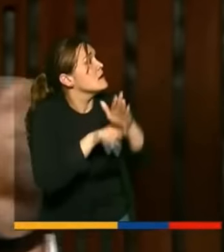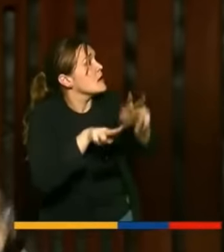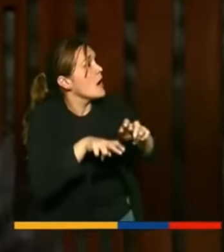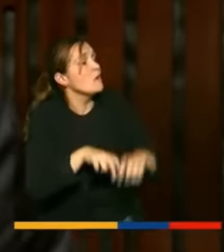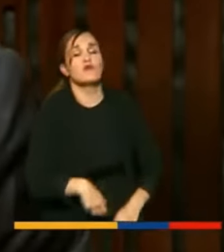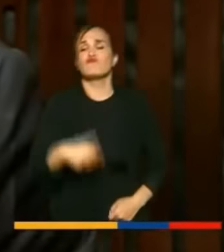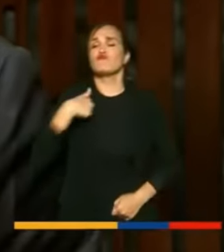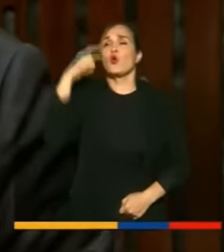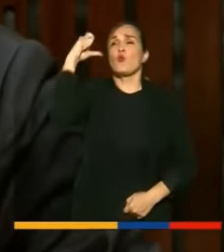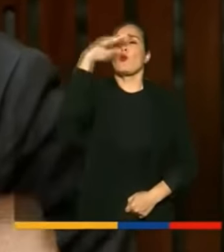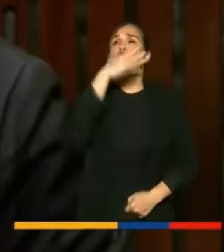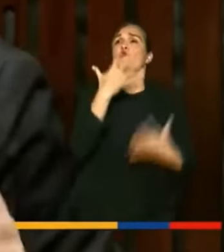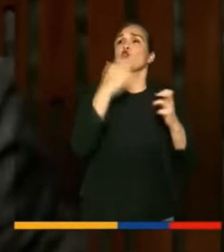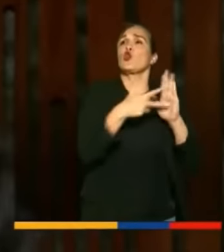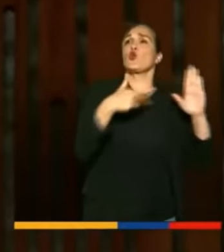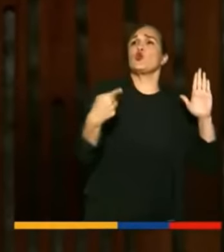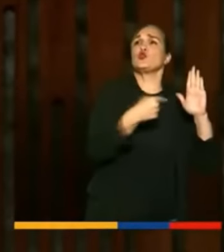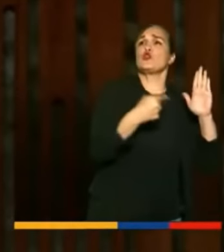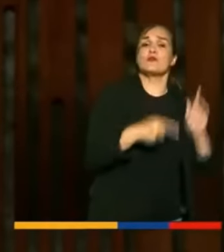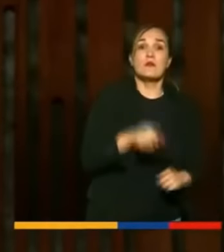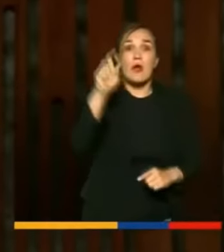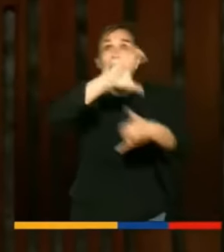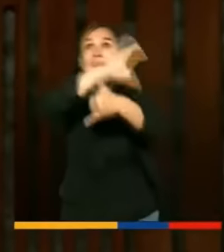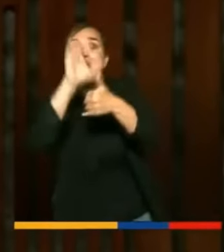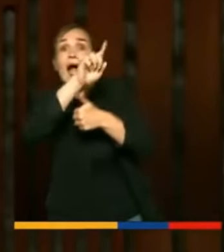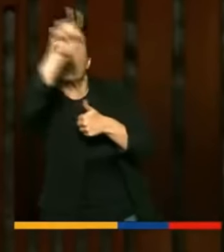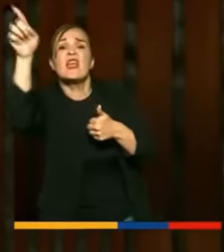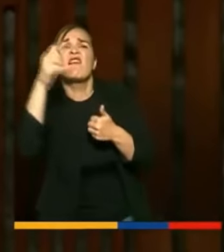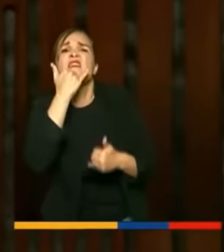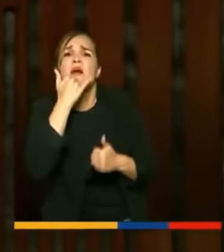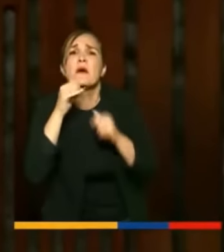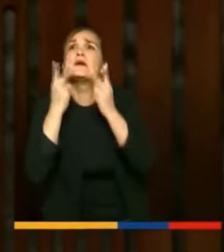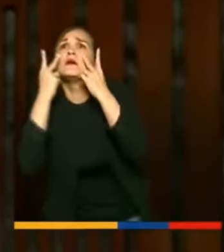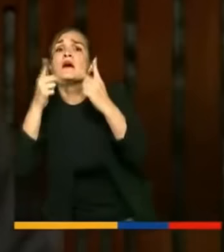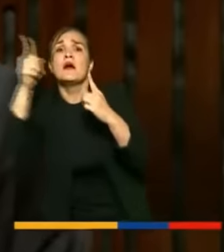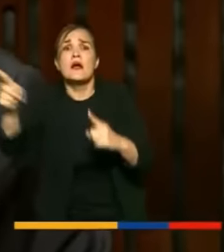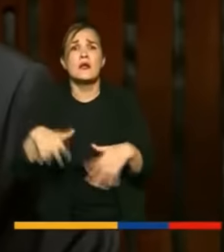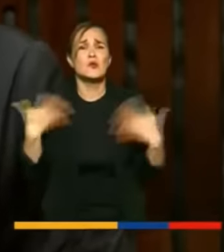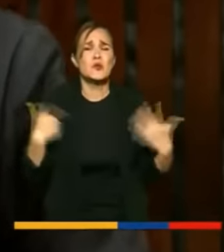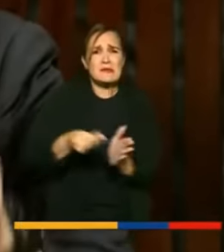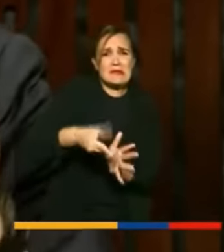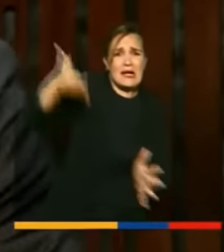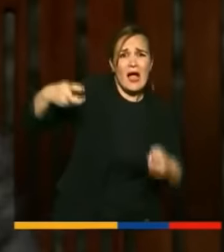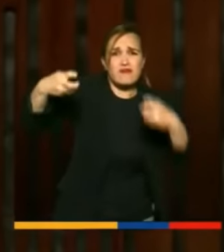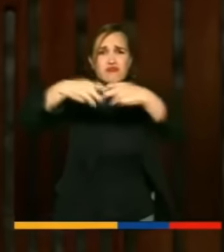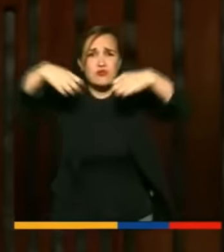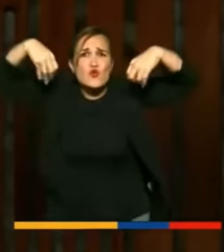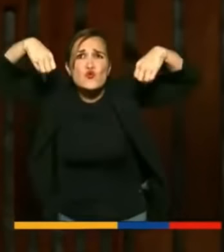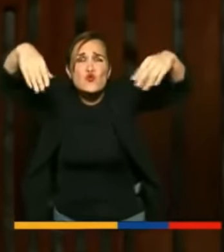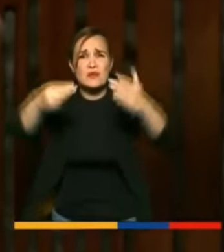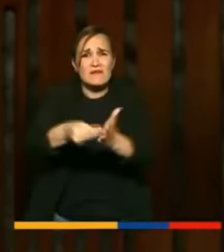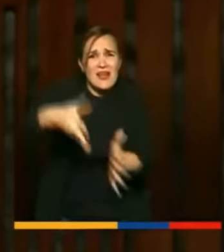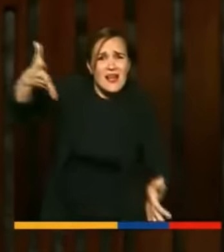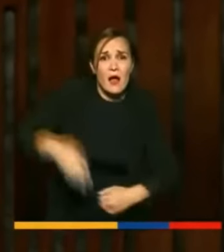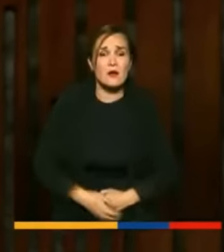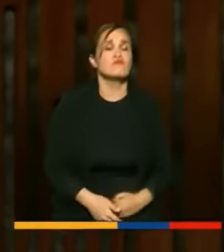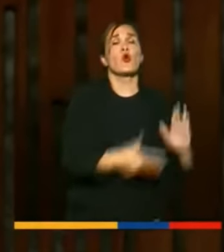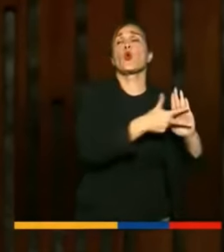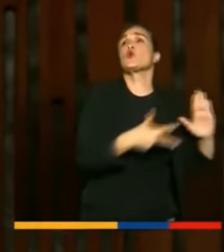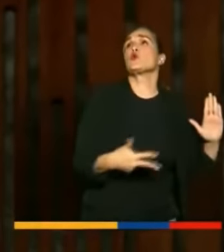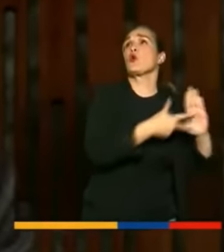de constituyente, en la costa Caribe sufren costos inhumanos de la electricidad. Mientras usted habla de